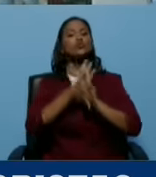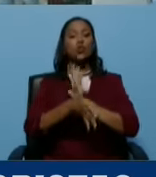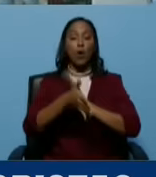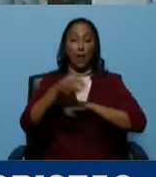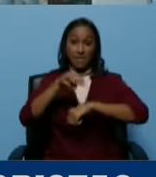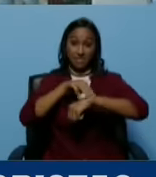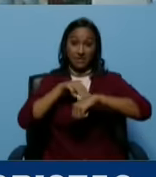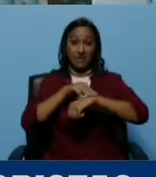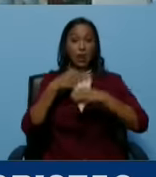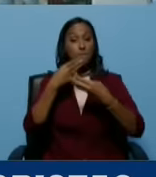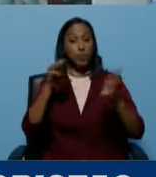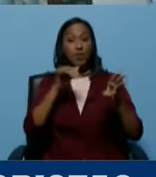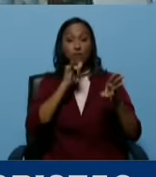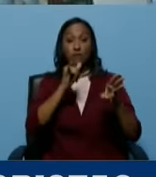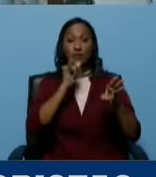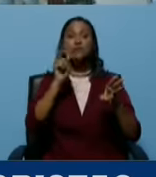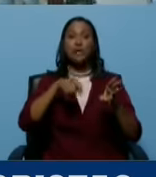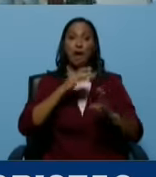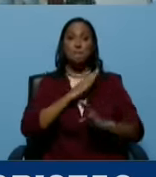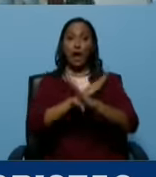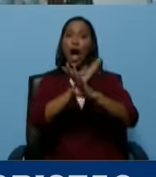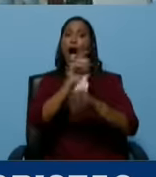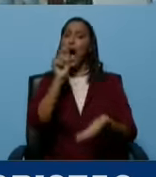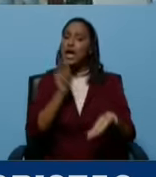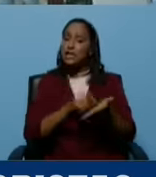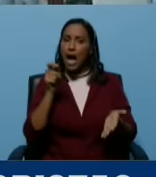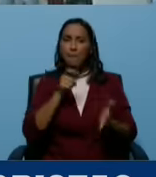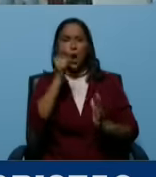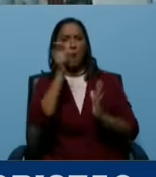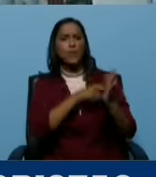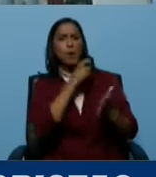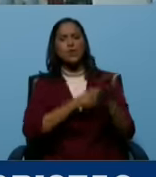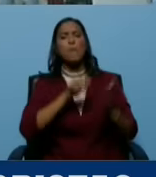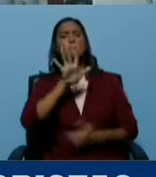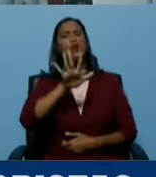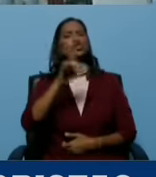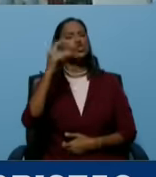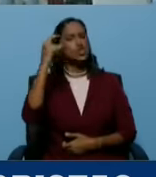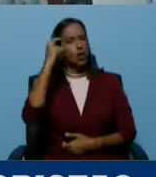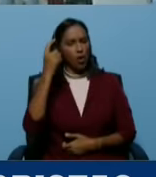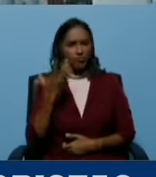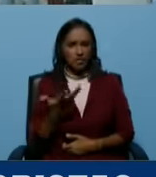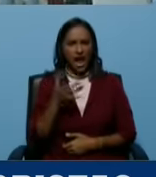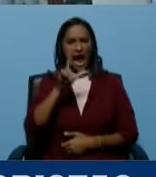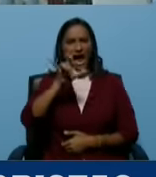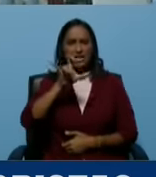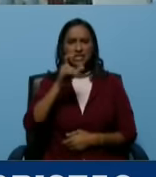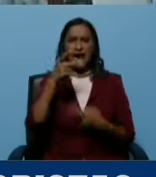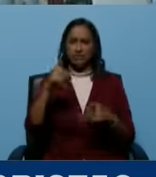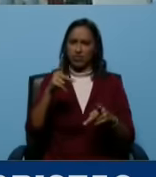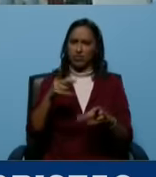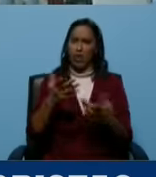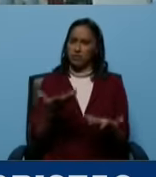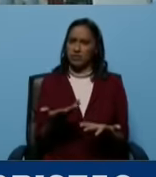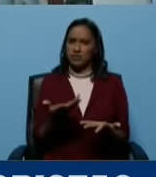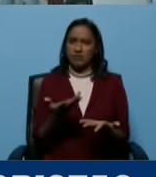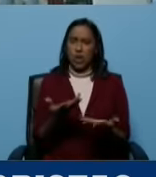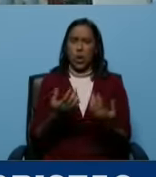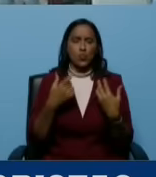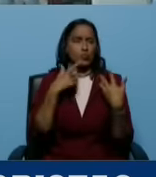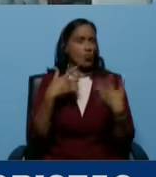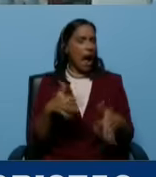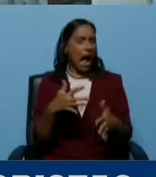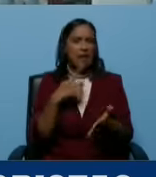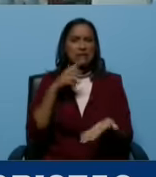le censuraron y sí le prohibieron por 5 días los Instagram y TikTok. Esto de verdad es